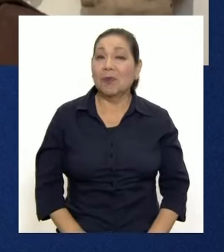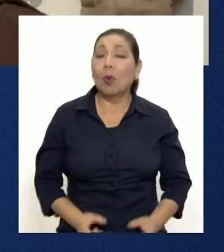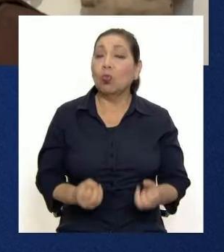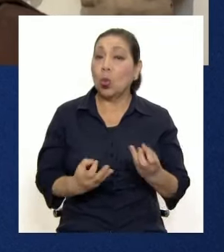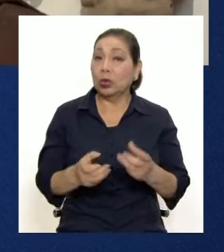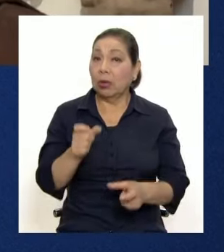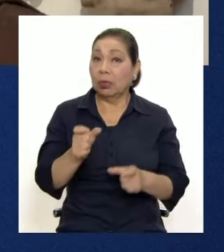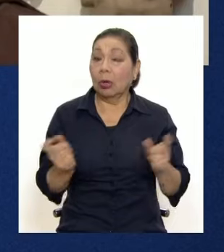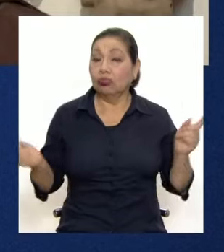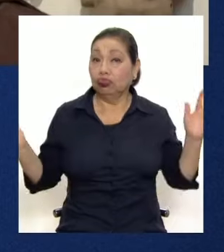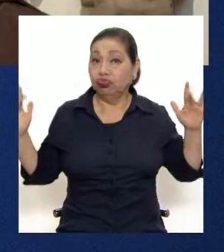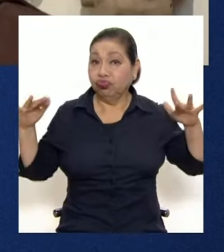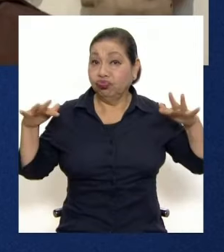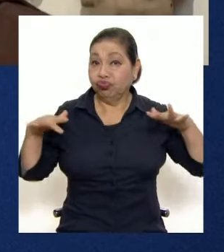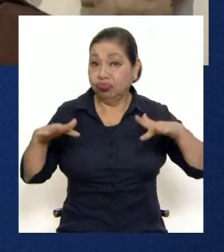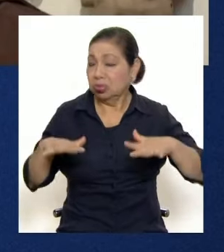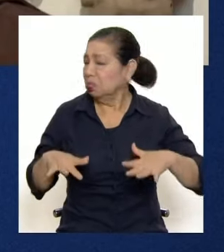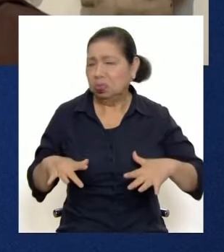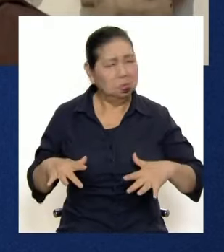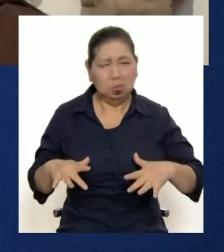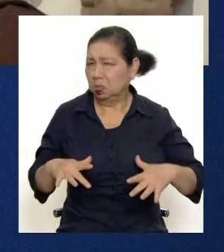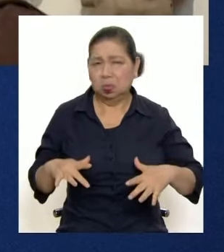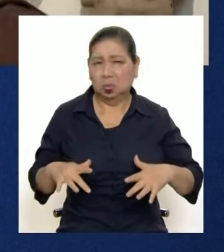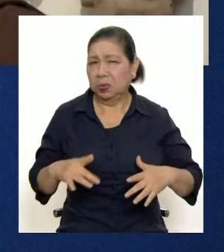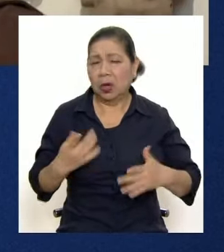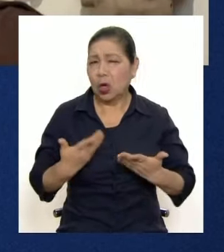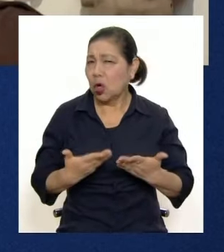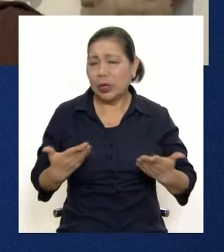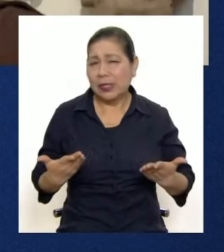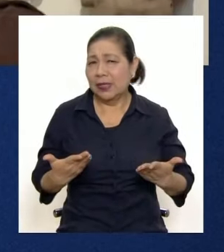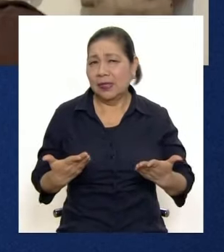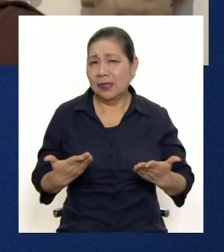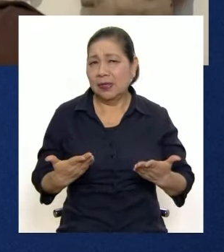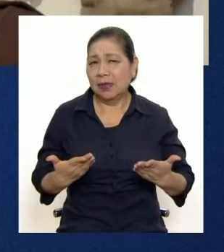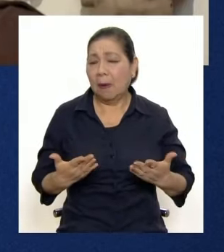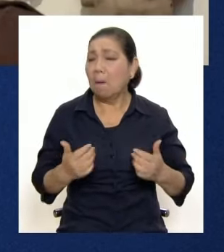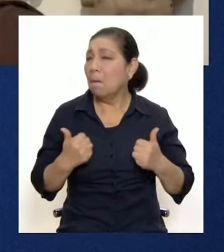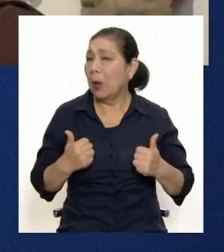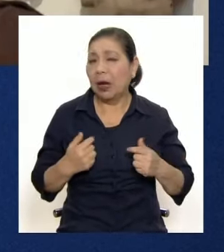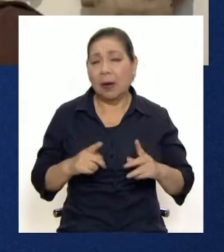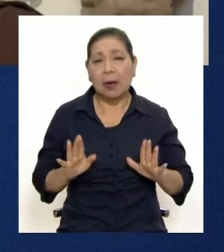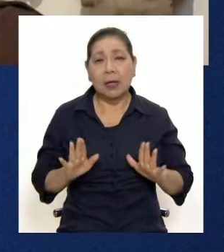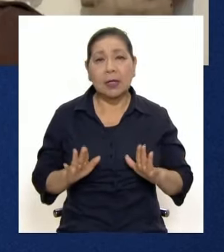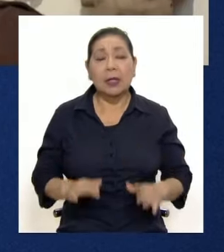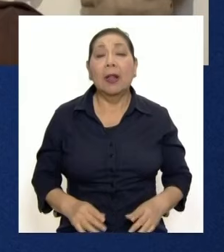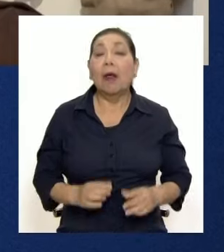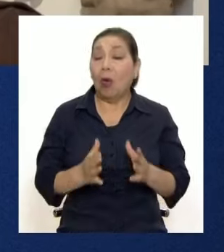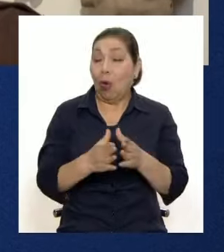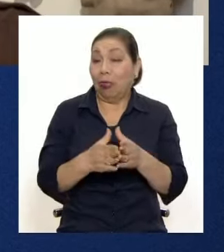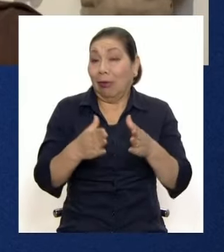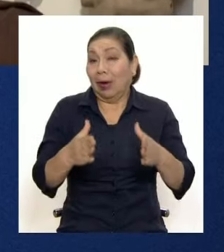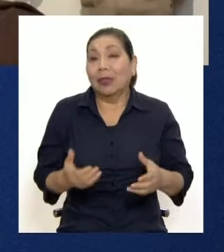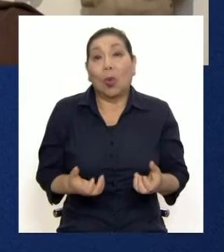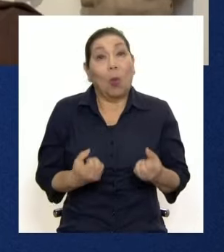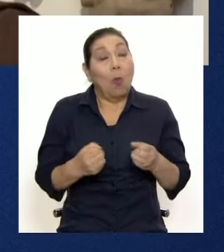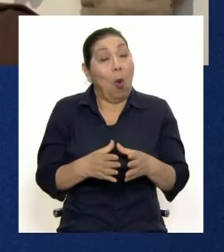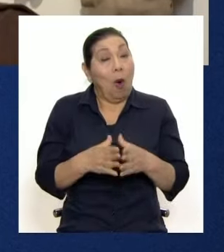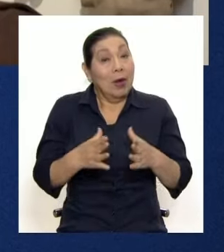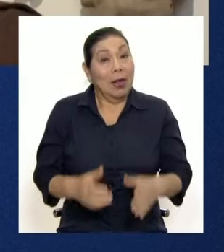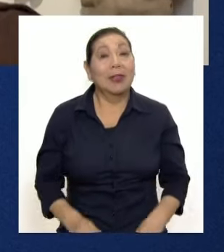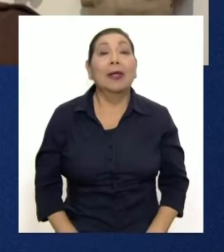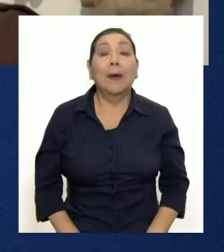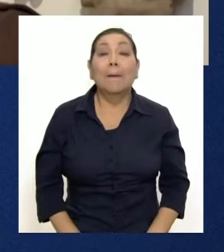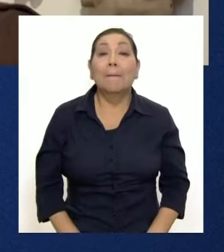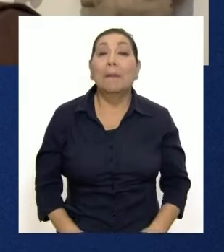gente que va a venir pero no es solamente el evento que es magnífico o sea es Magno es grande es muy grande